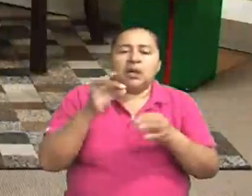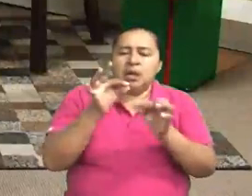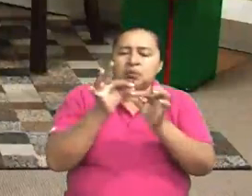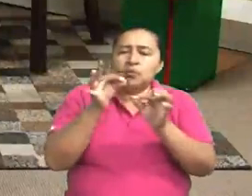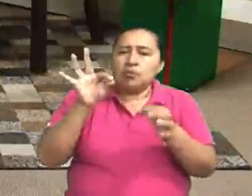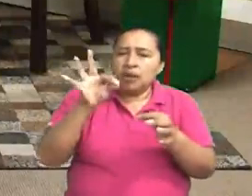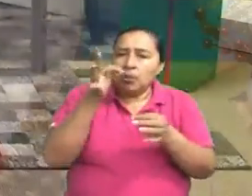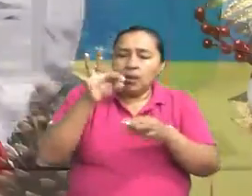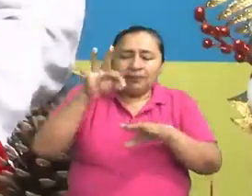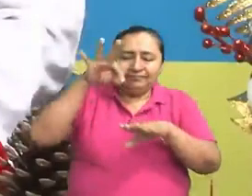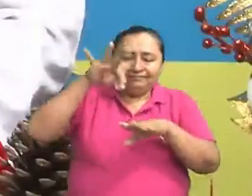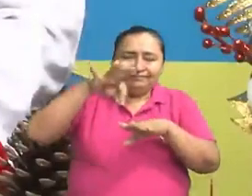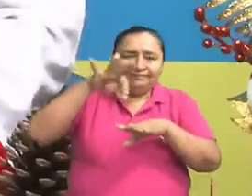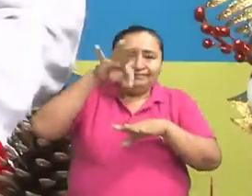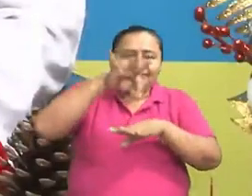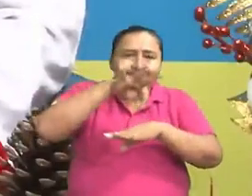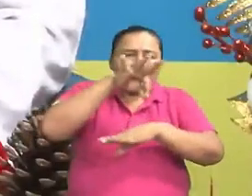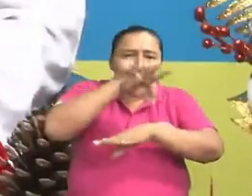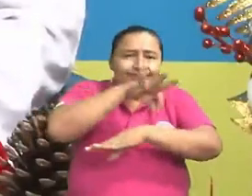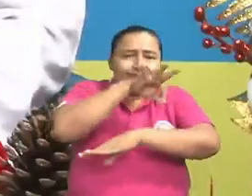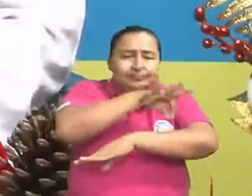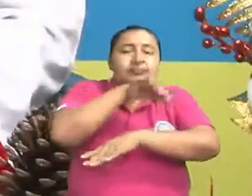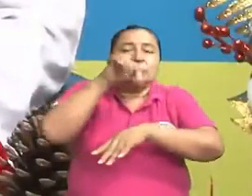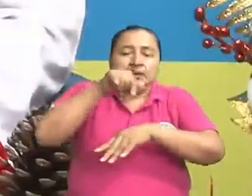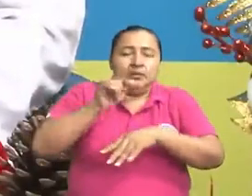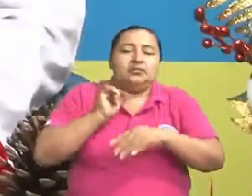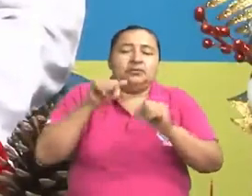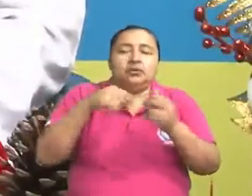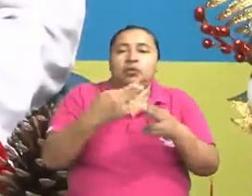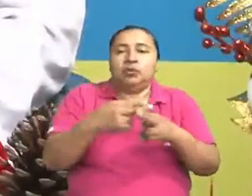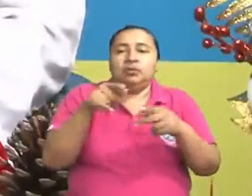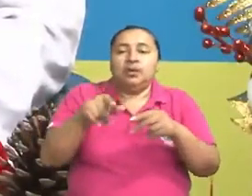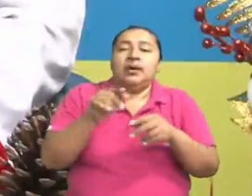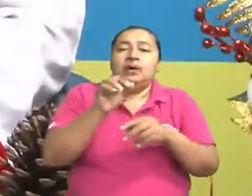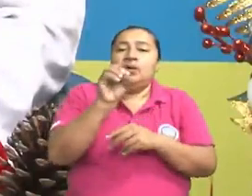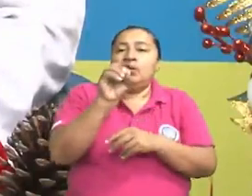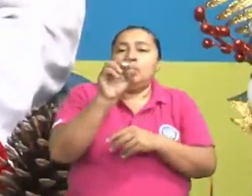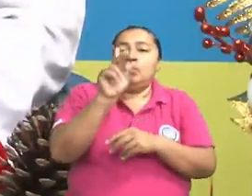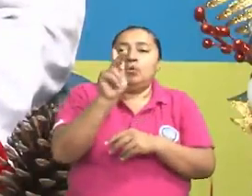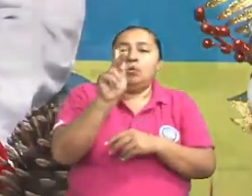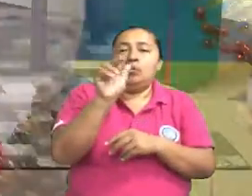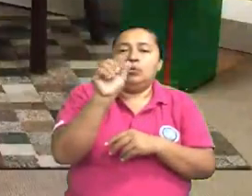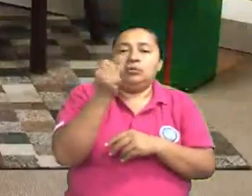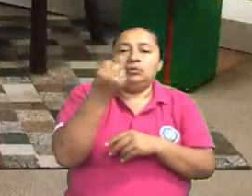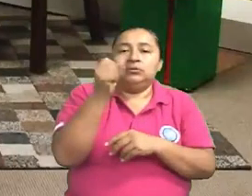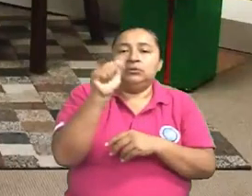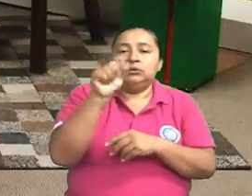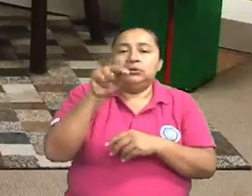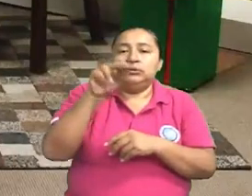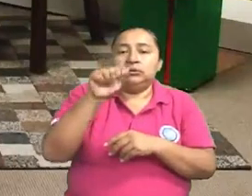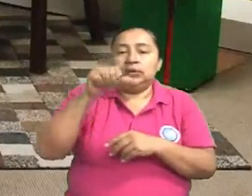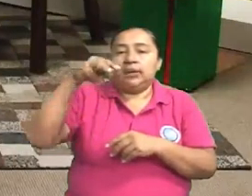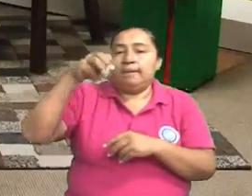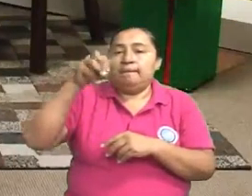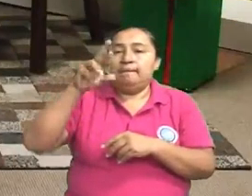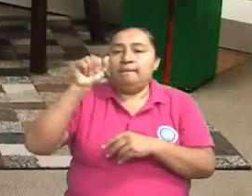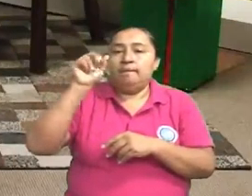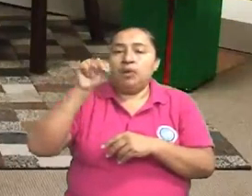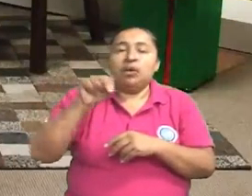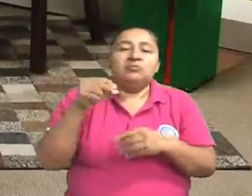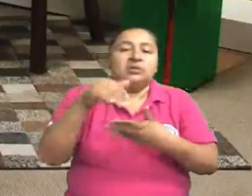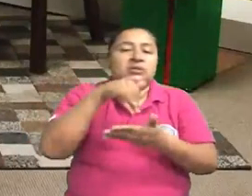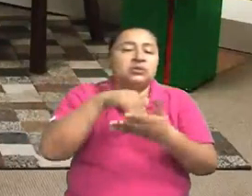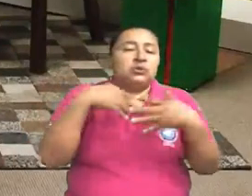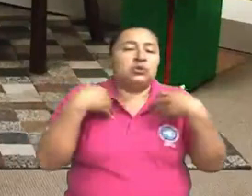Oxana Morán, quien es parte del equipo médico del Centro de Salud Francisco Buitrago, ubicado en el